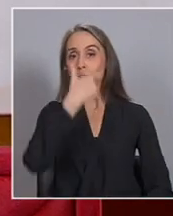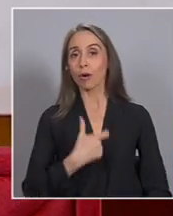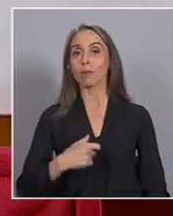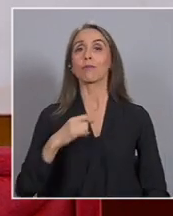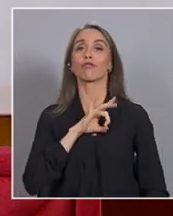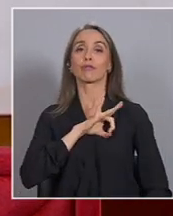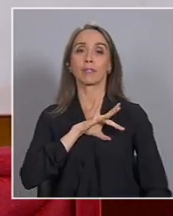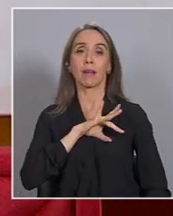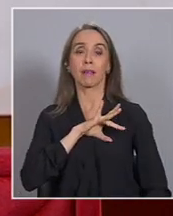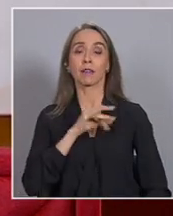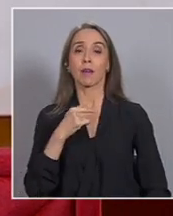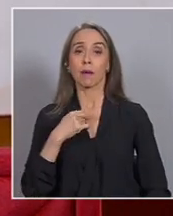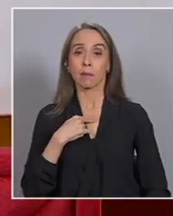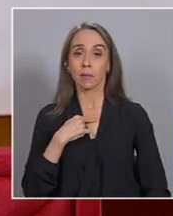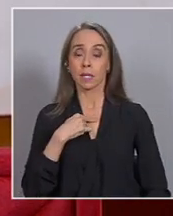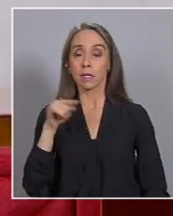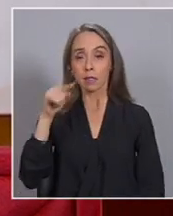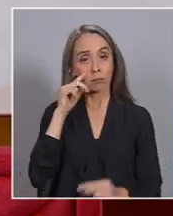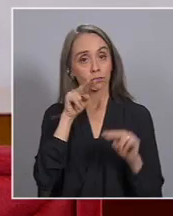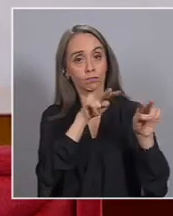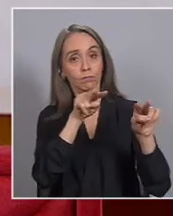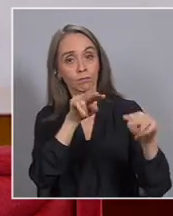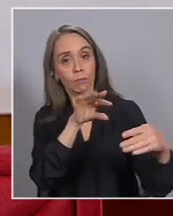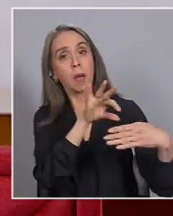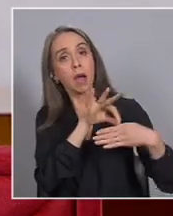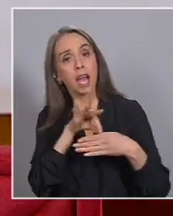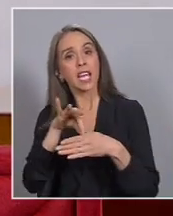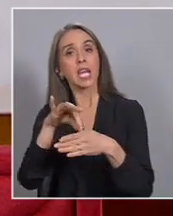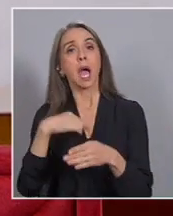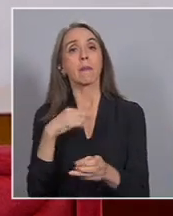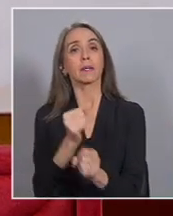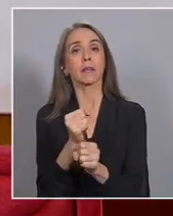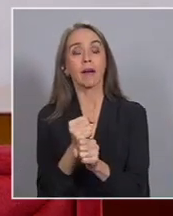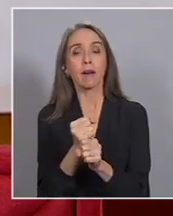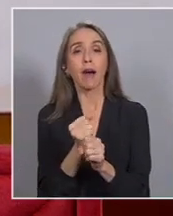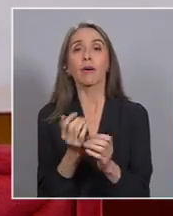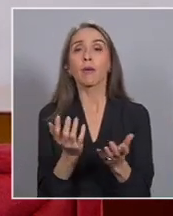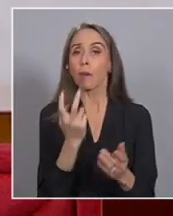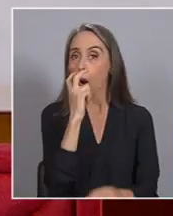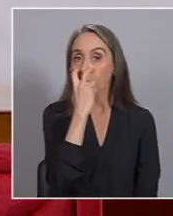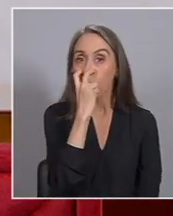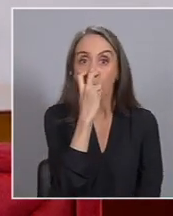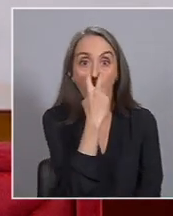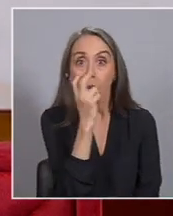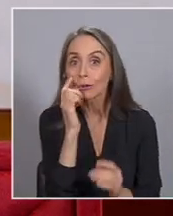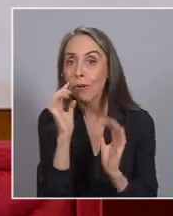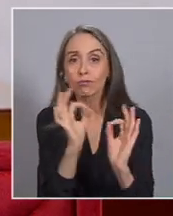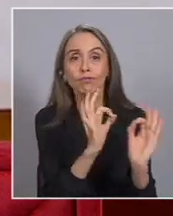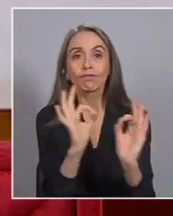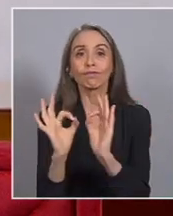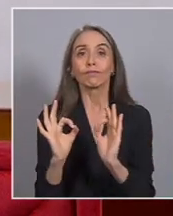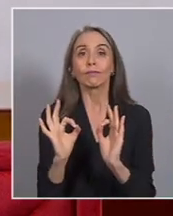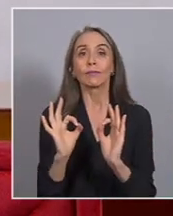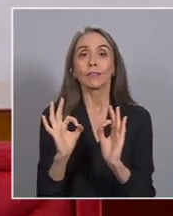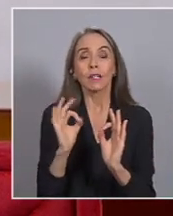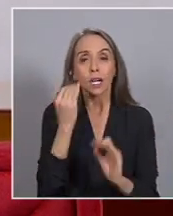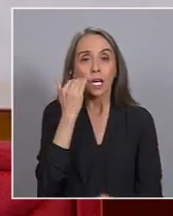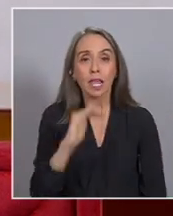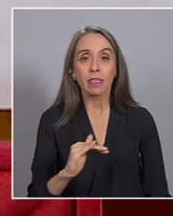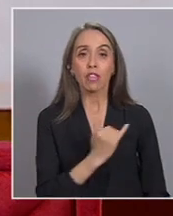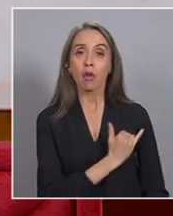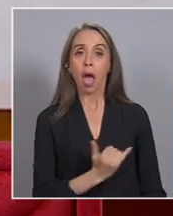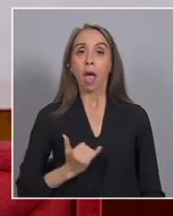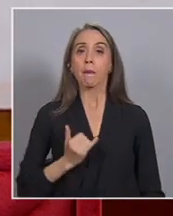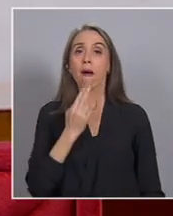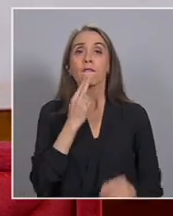Me guía en mi labor la curiosidad fantástica de un niño aymara en